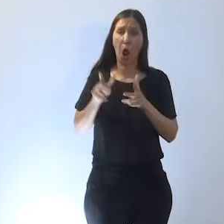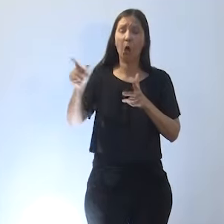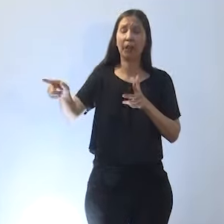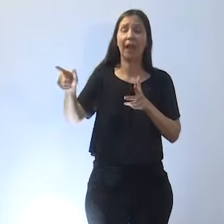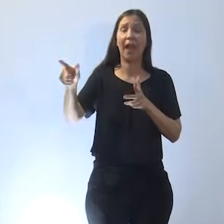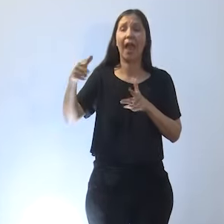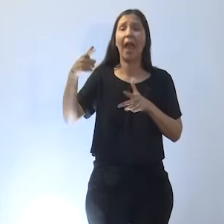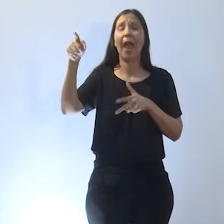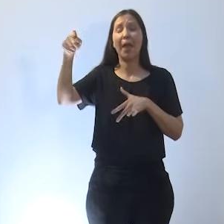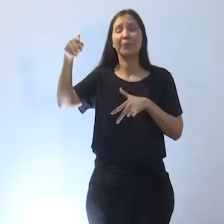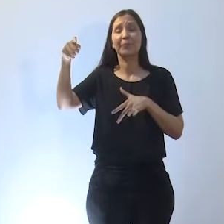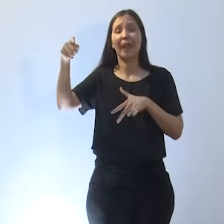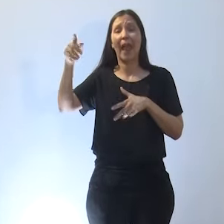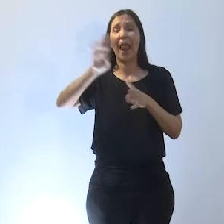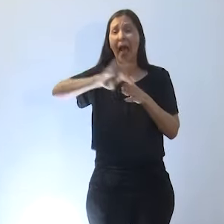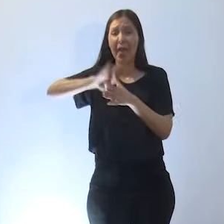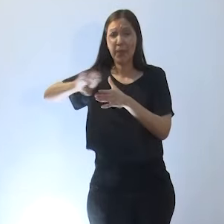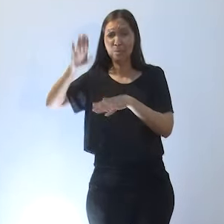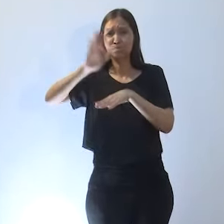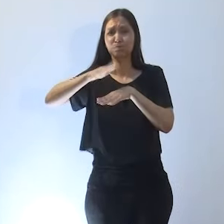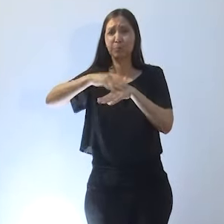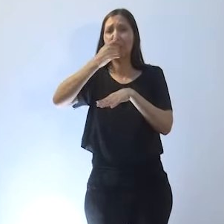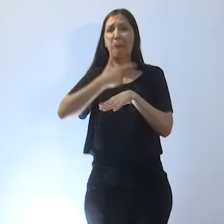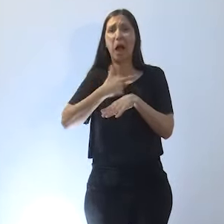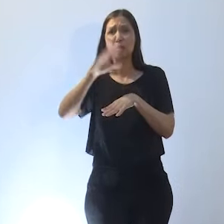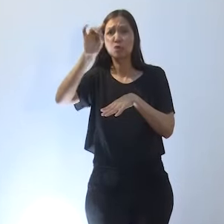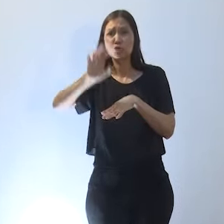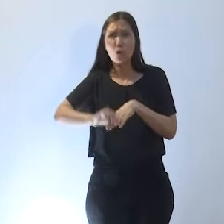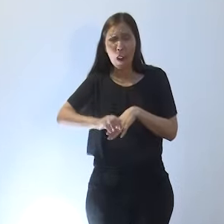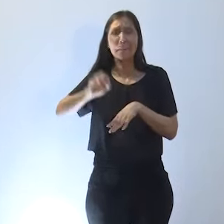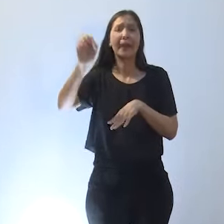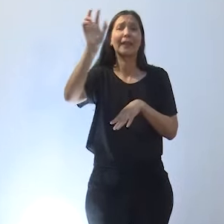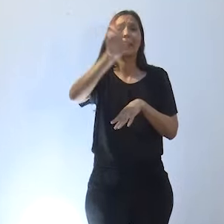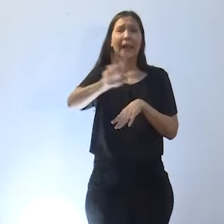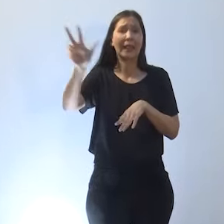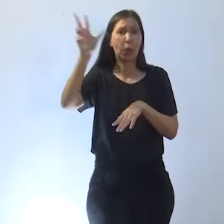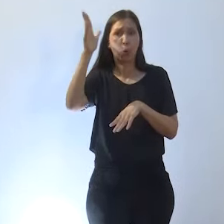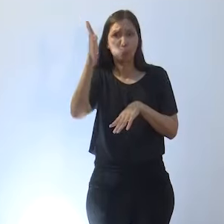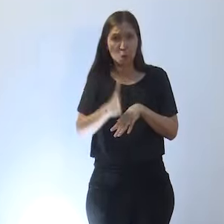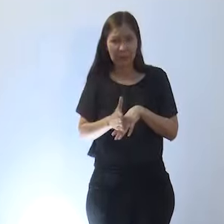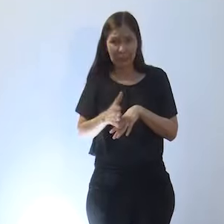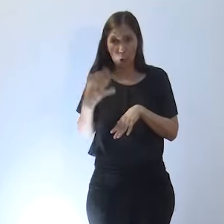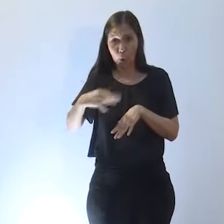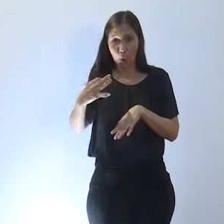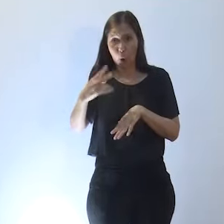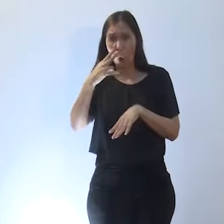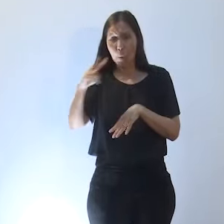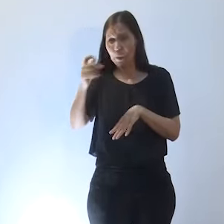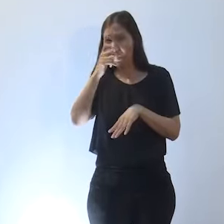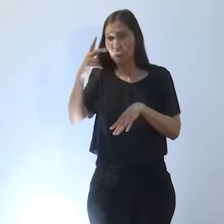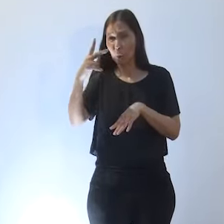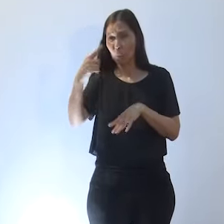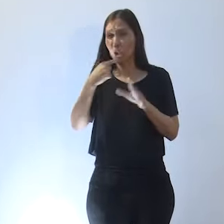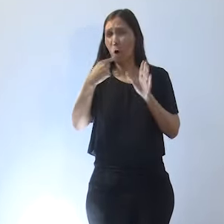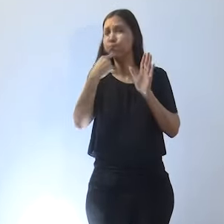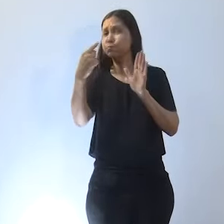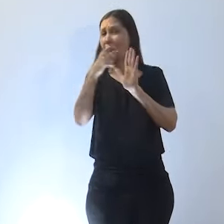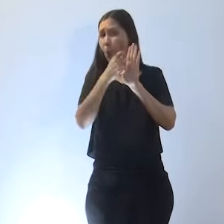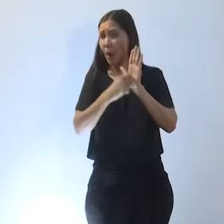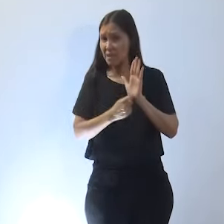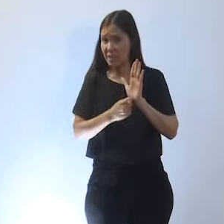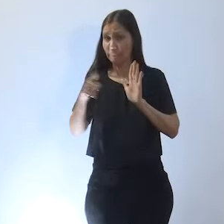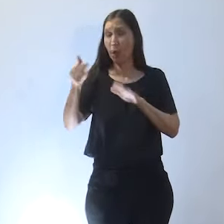38 esto de 2021 o sea hacía poco que se ve Pero esto también es culpa digamos de la